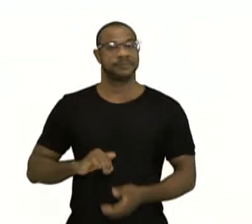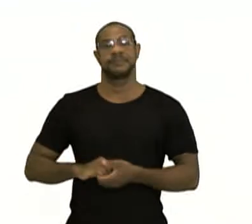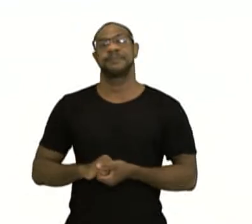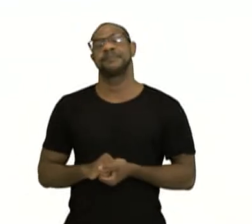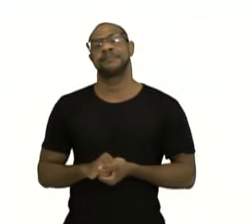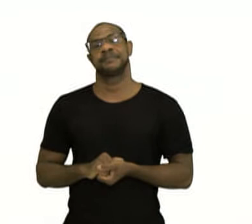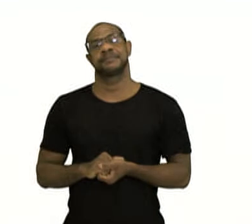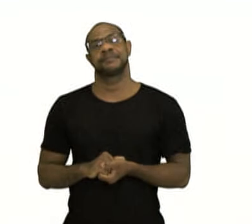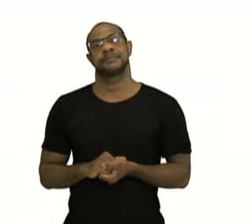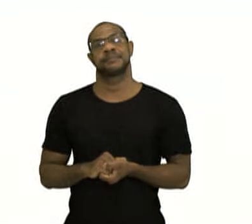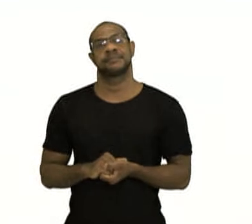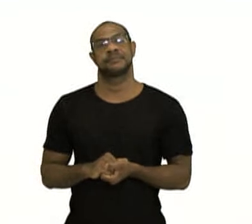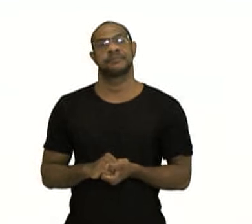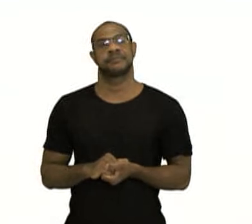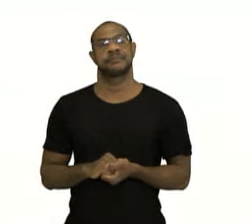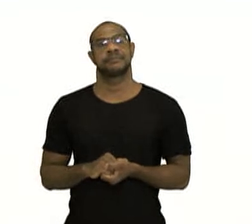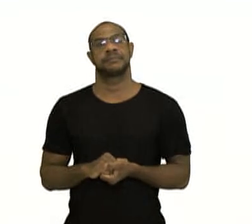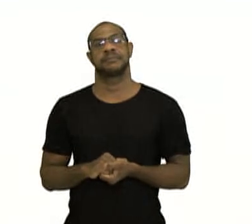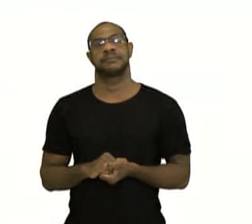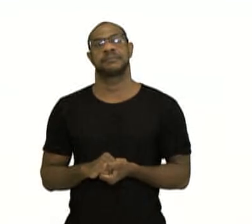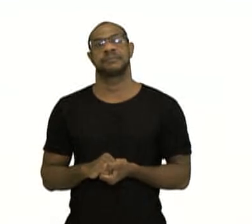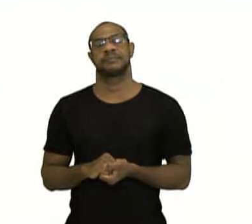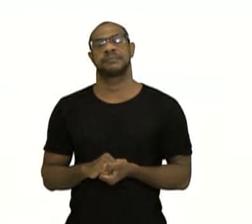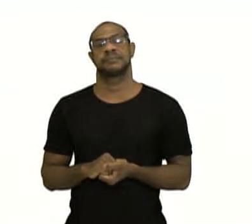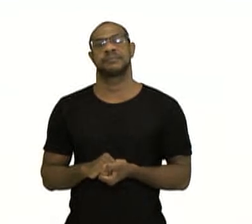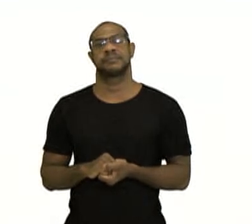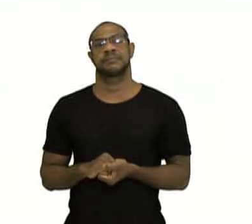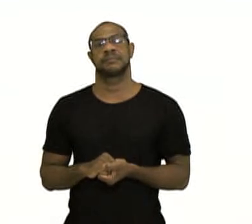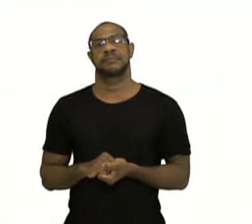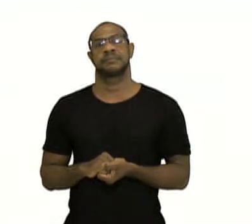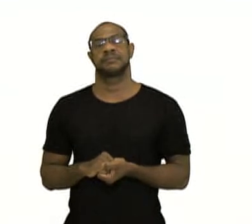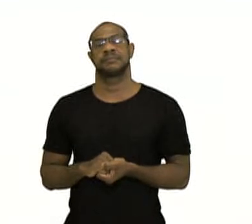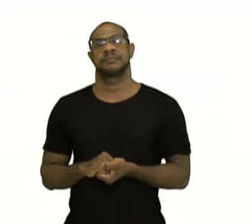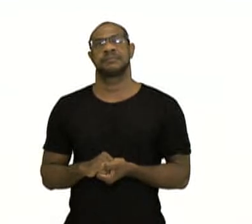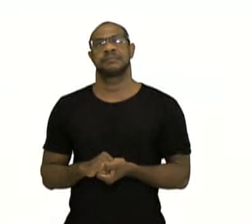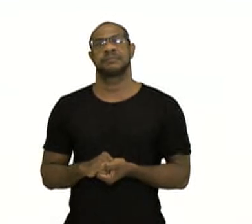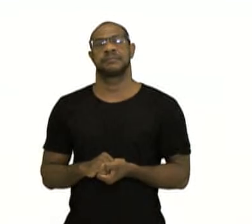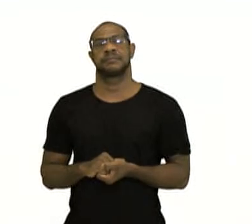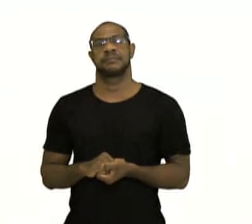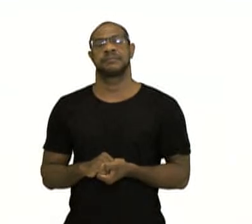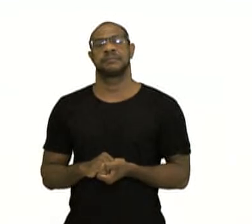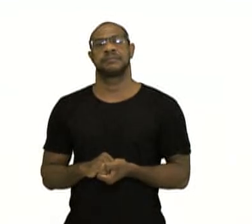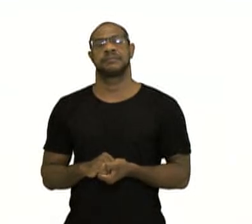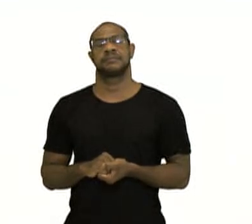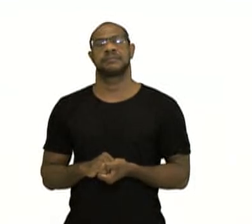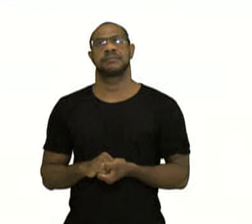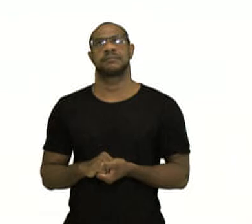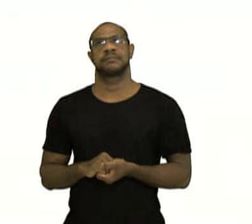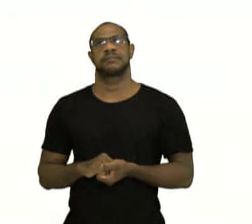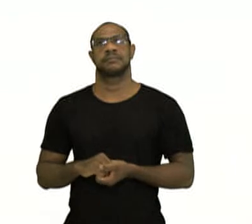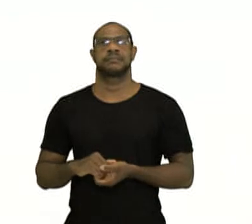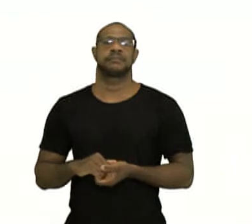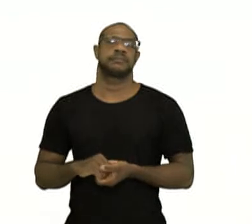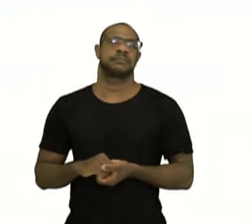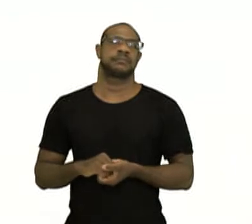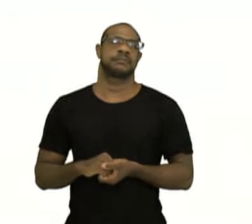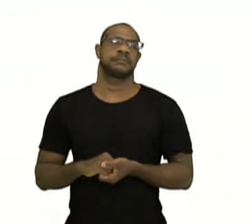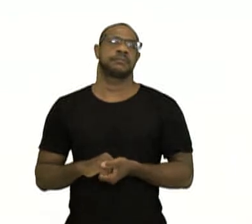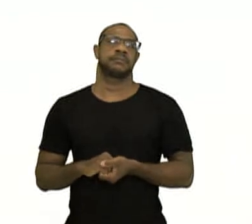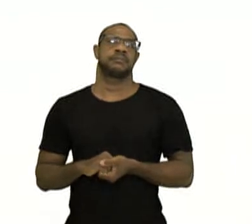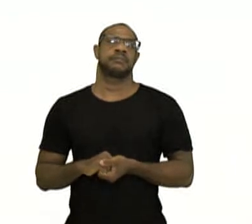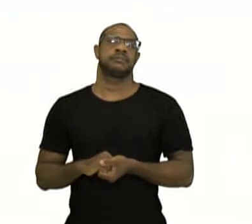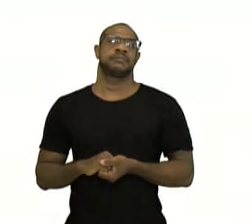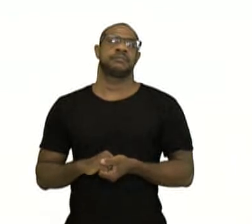sí volvería sin tocar nada, solo para revivir algunos años de plena